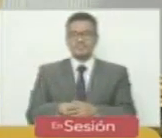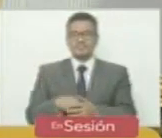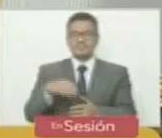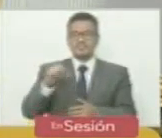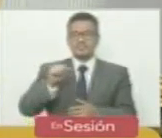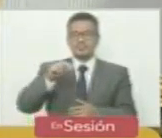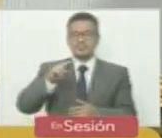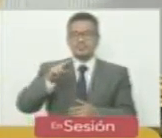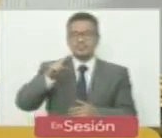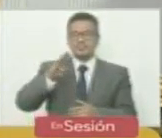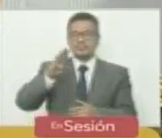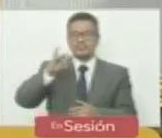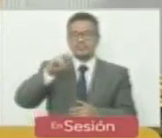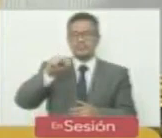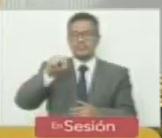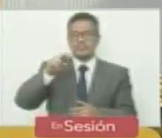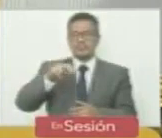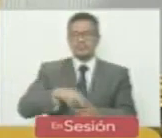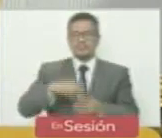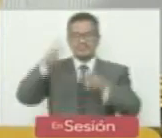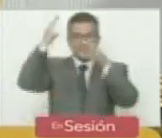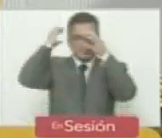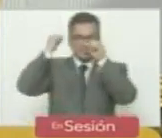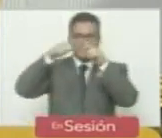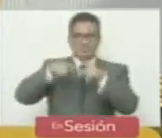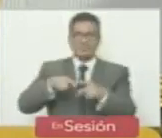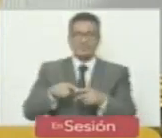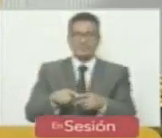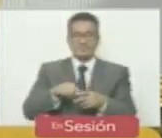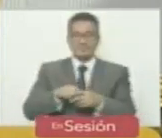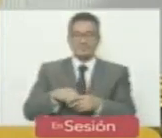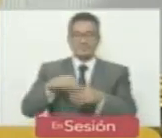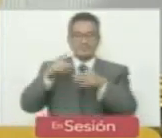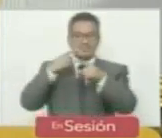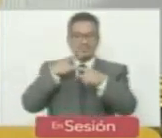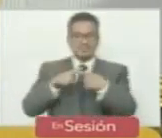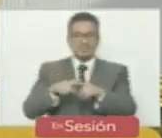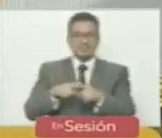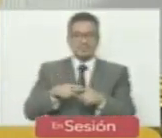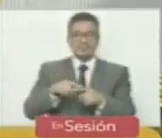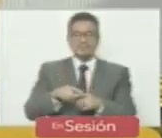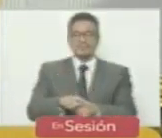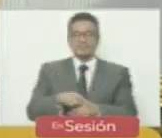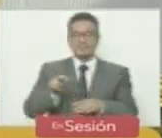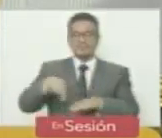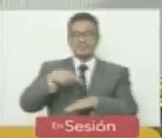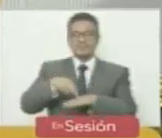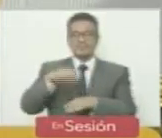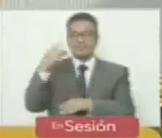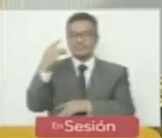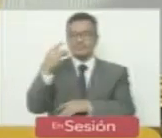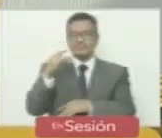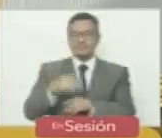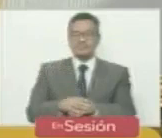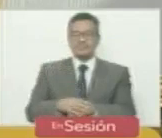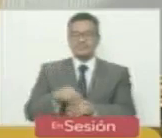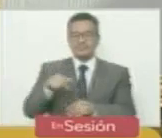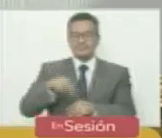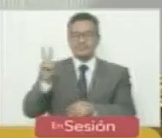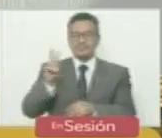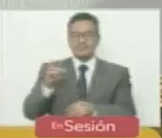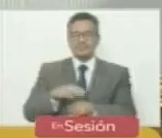Sebastián Michel Hoffman, embajador extraordinario y plenipotenciario del Estado Plurinacional de Bolivia en